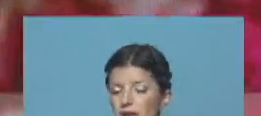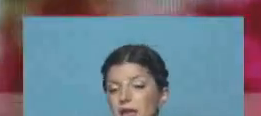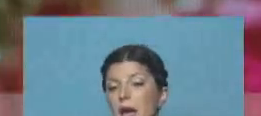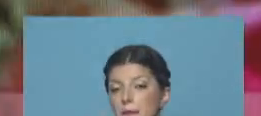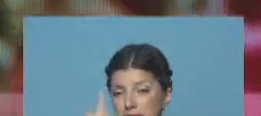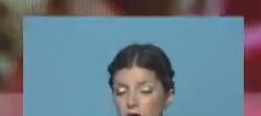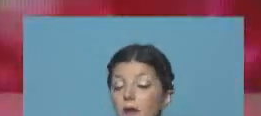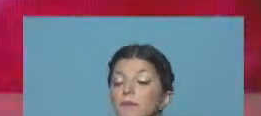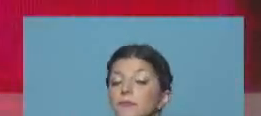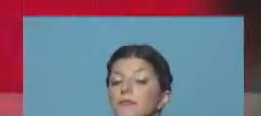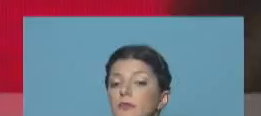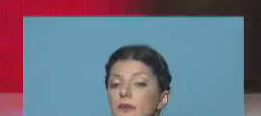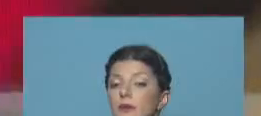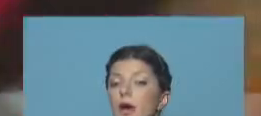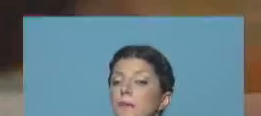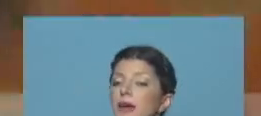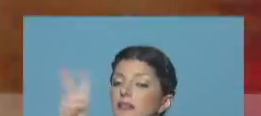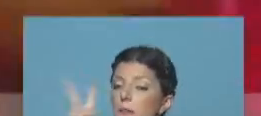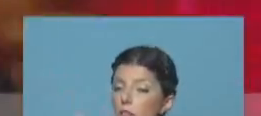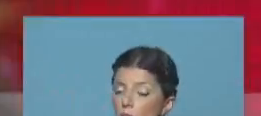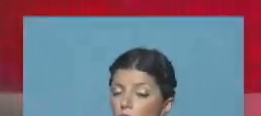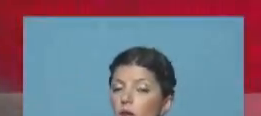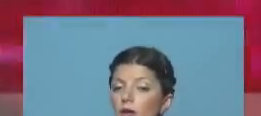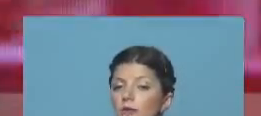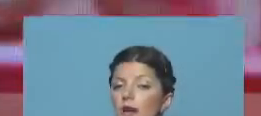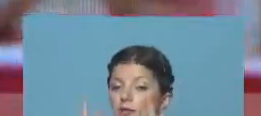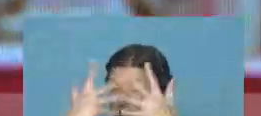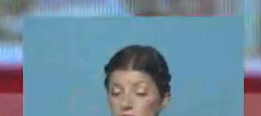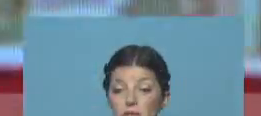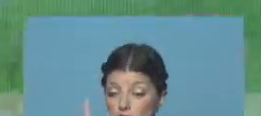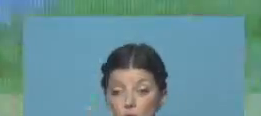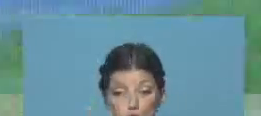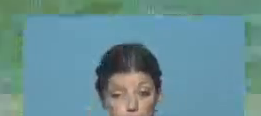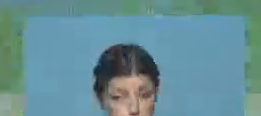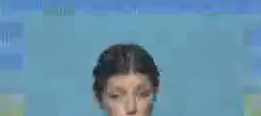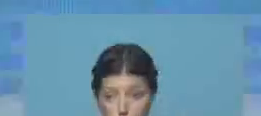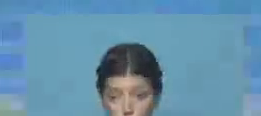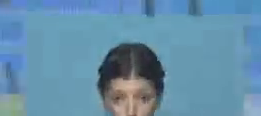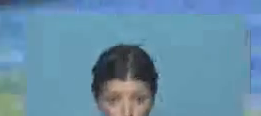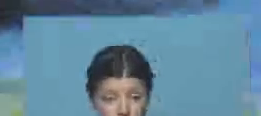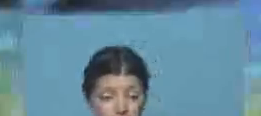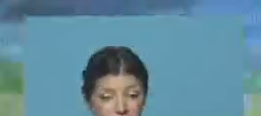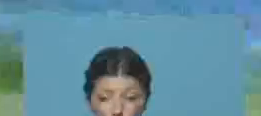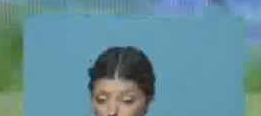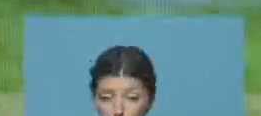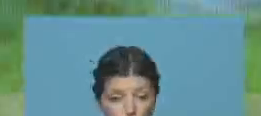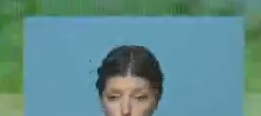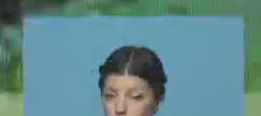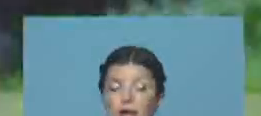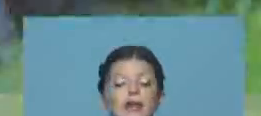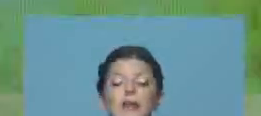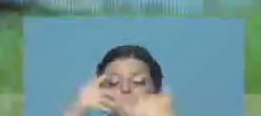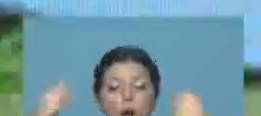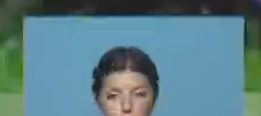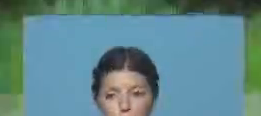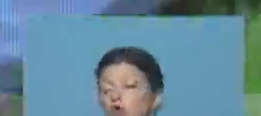cómo Venezuela consolida un sistema en el cual hay dos bandos que no tienen ninguna capacidad de dialogar entre sí, ni de tener un mínimo acuerdo. Uno